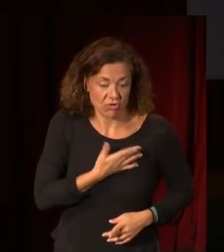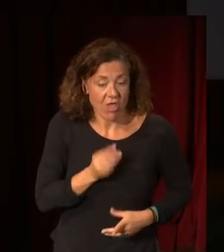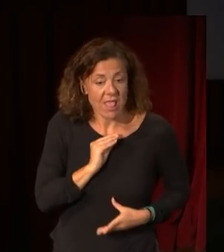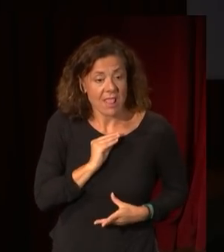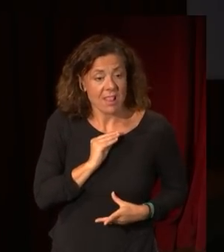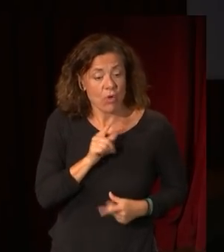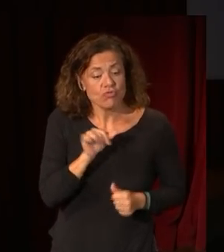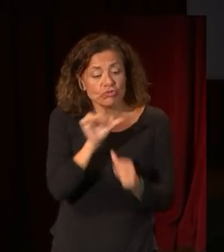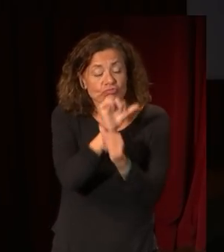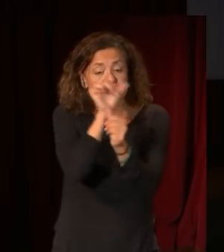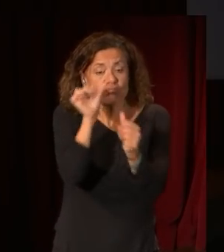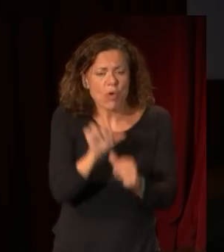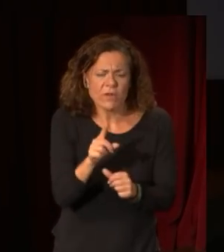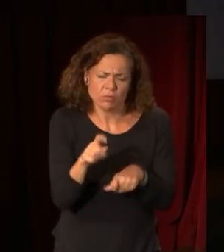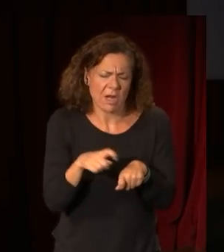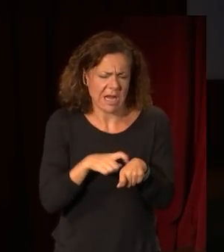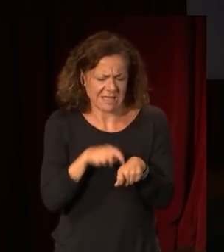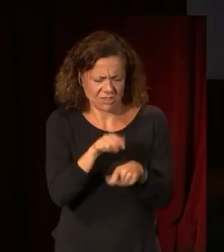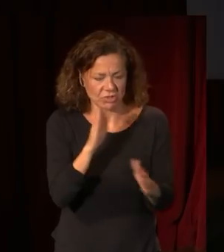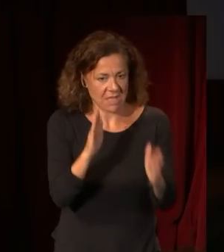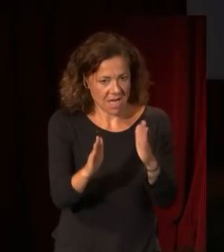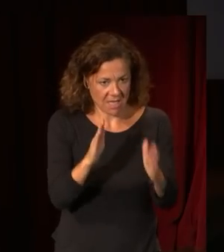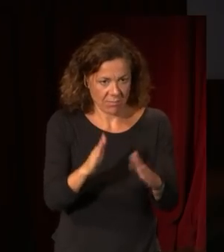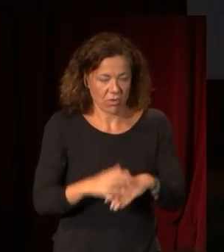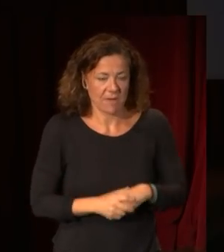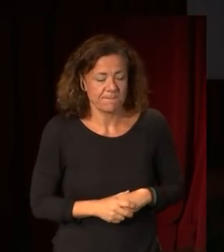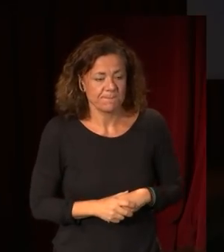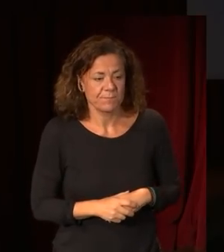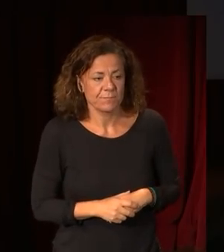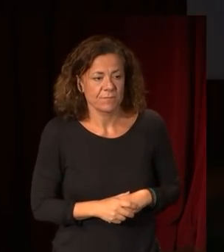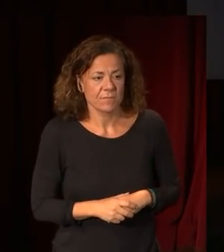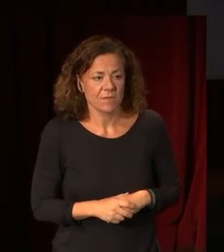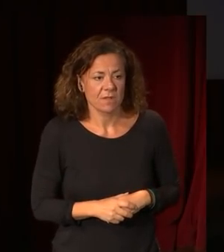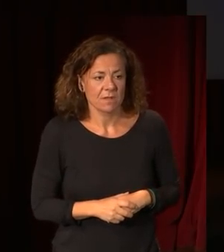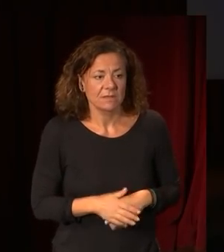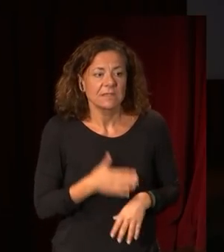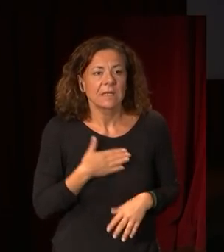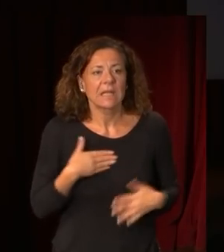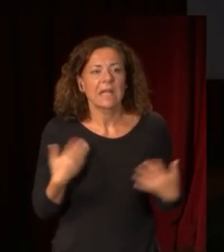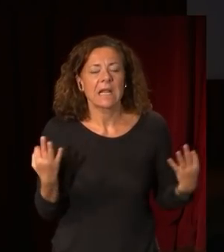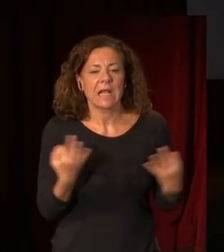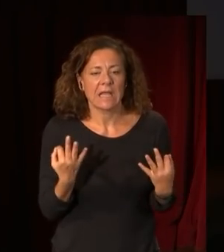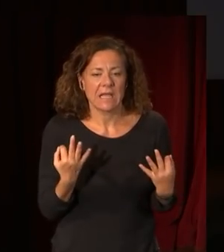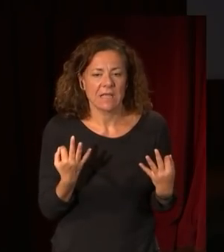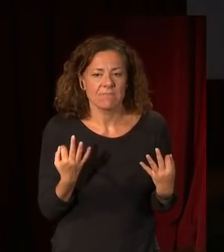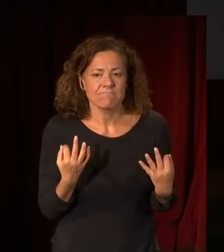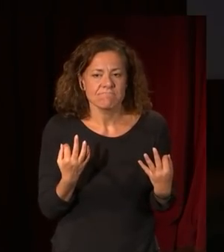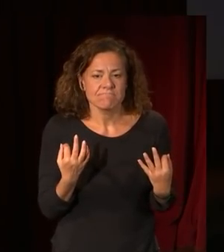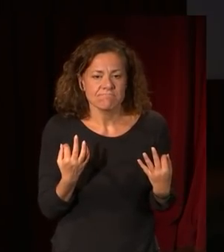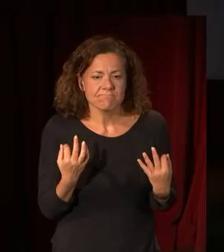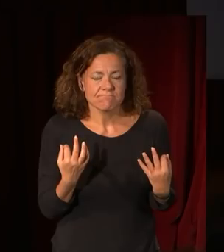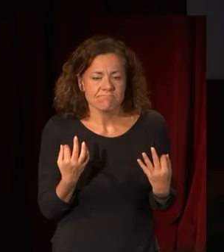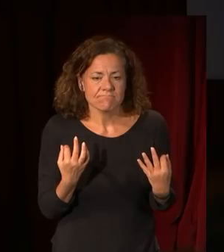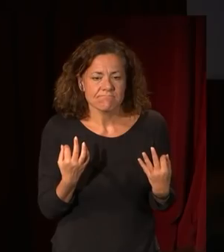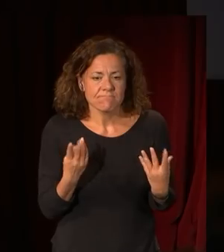de unos modelos que eran muy característicos en la época en esta época que era intentar revisionar a través